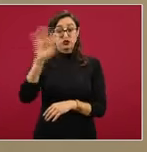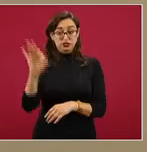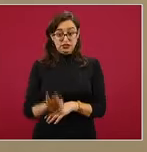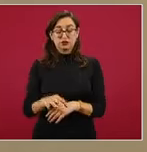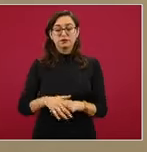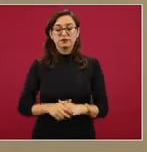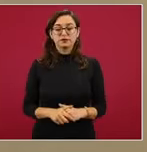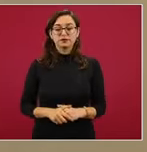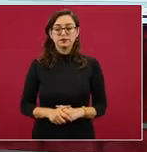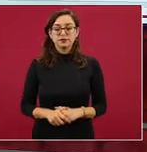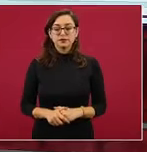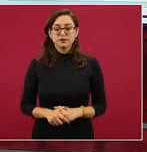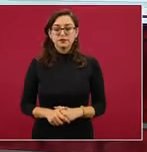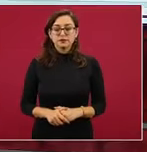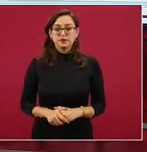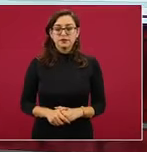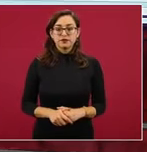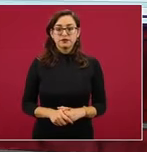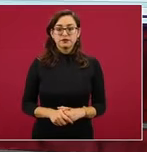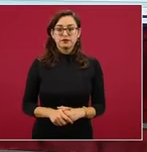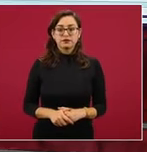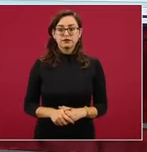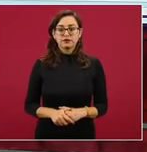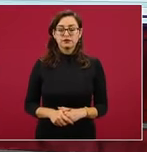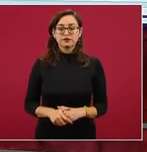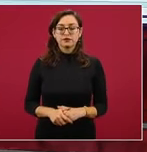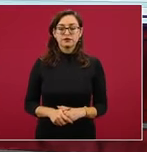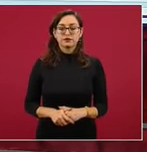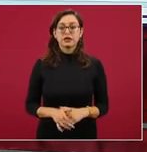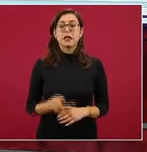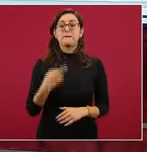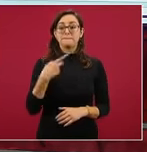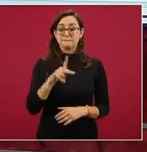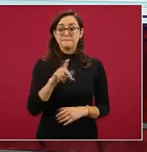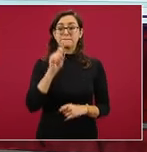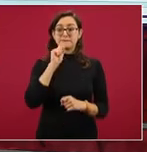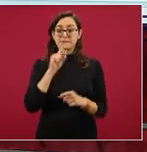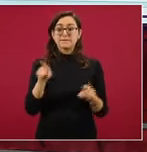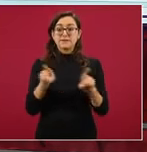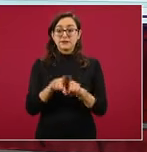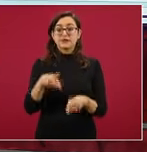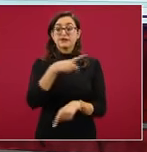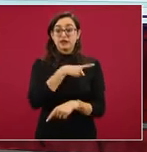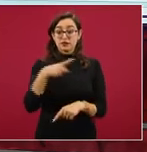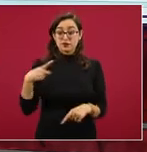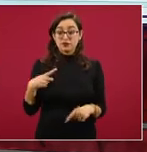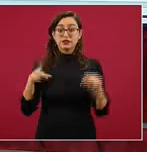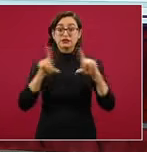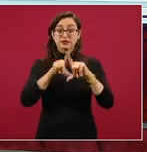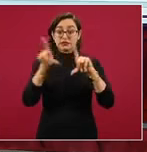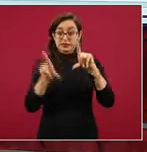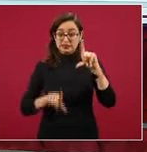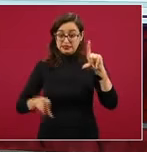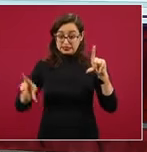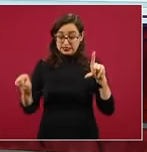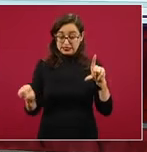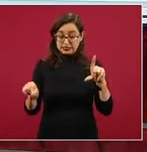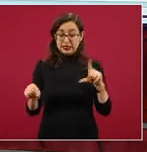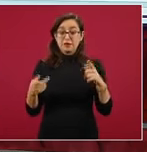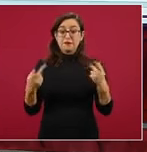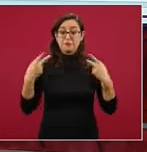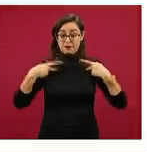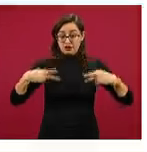8.3%. Sin embargo, también es importante mencionar que a nivel nacional